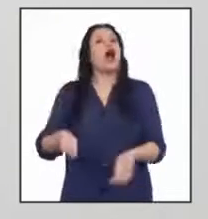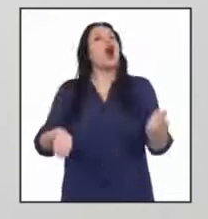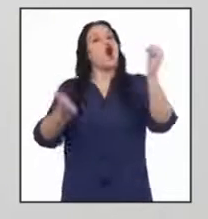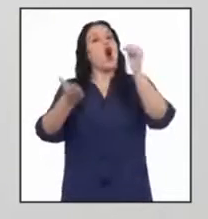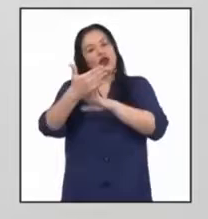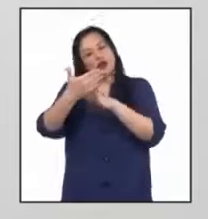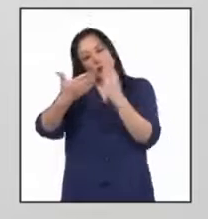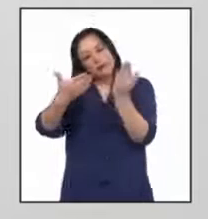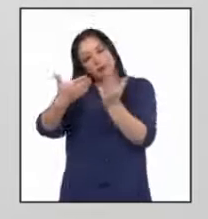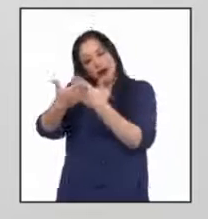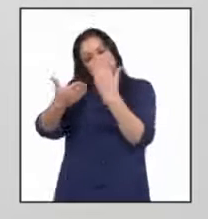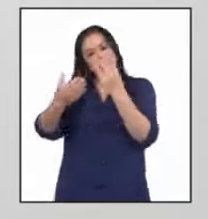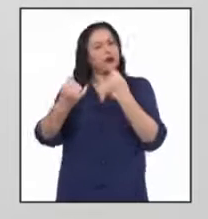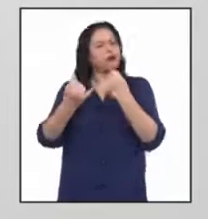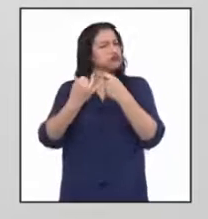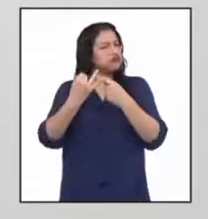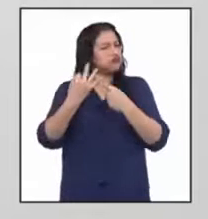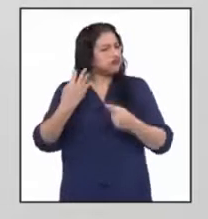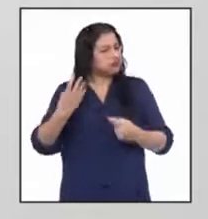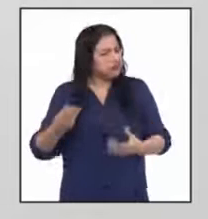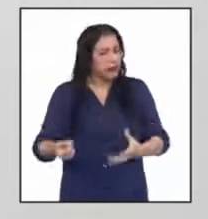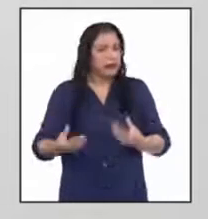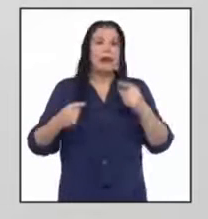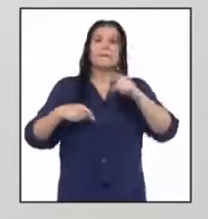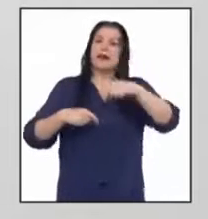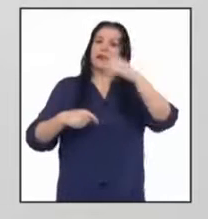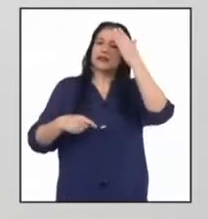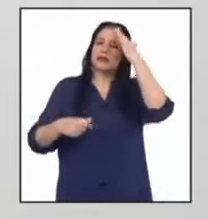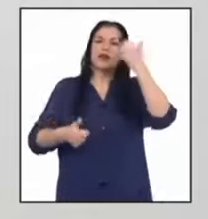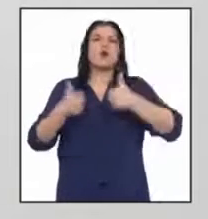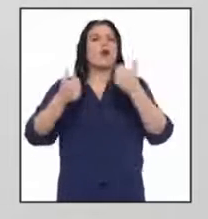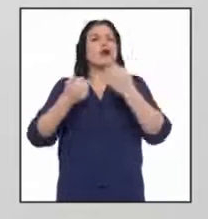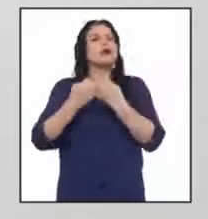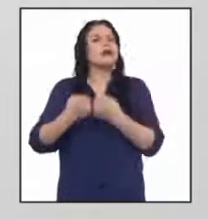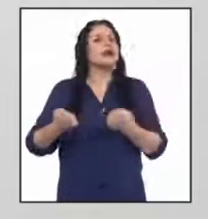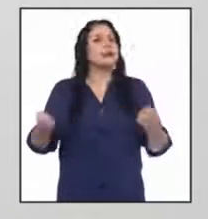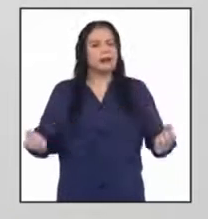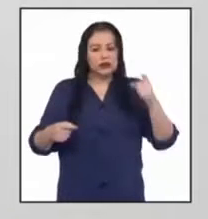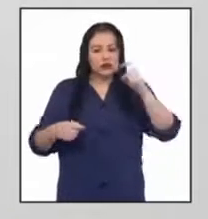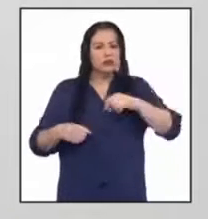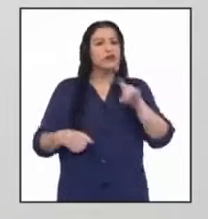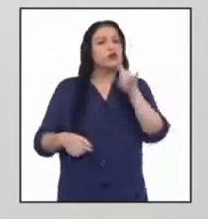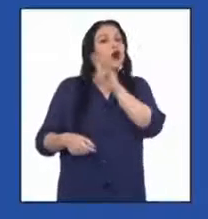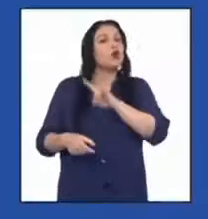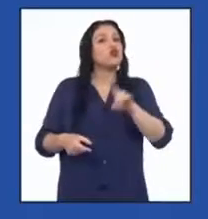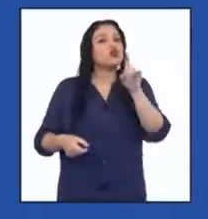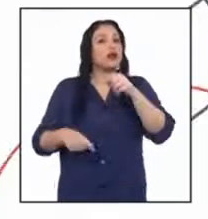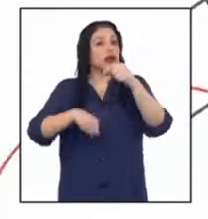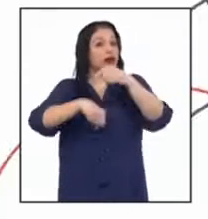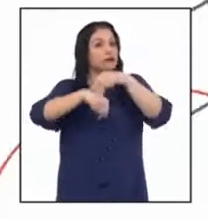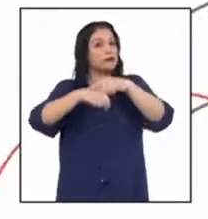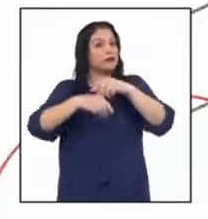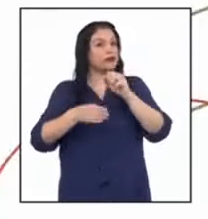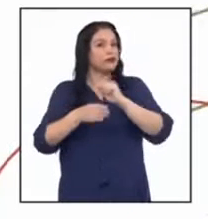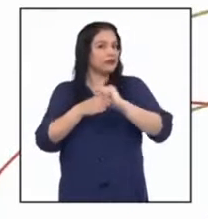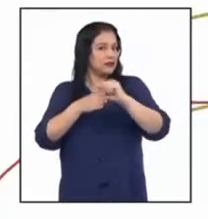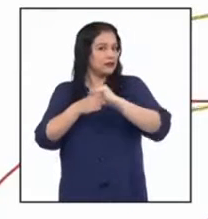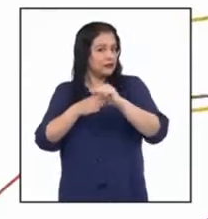una idea de qué elementos debemos considerar al momento de practicarlo.